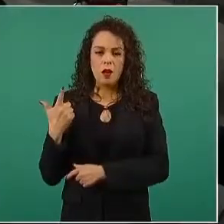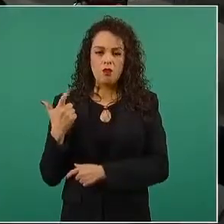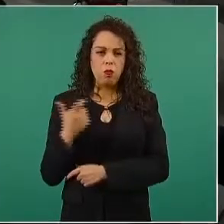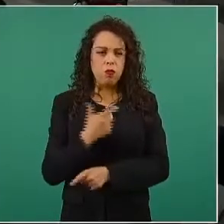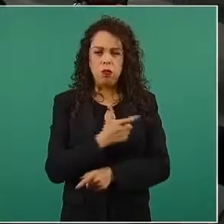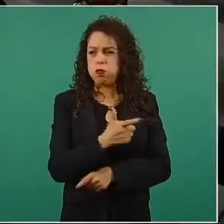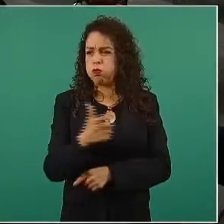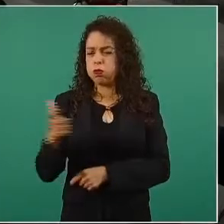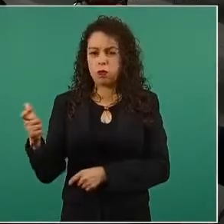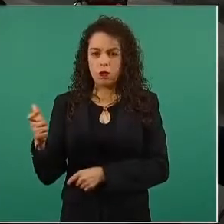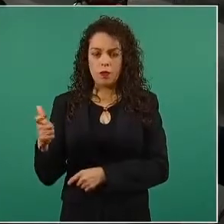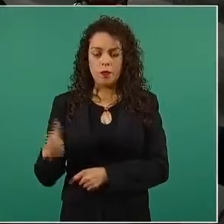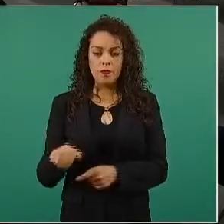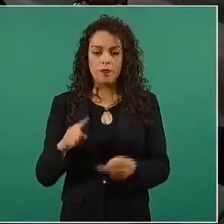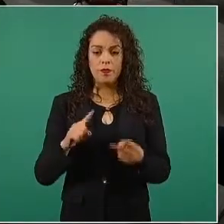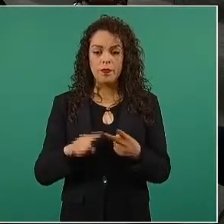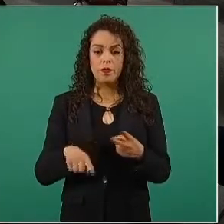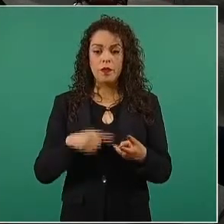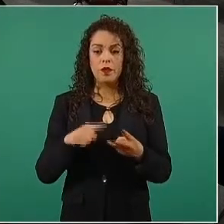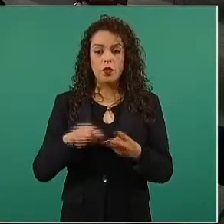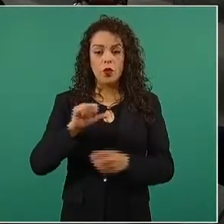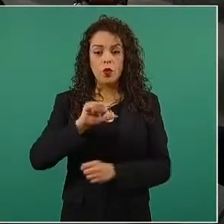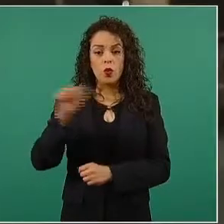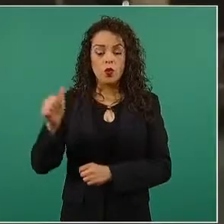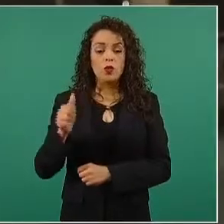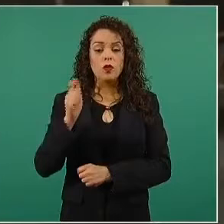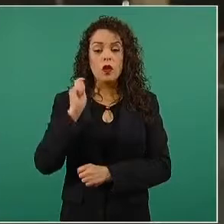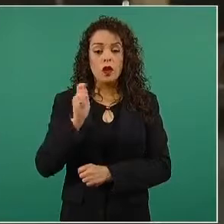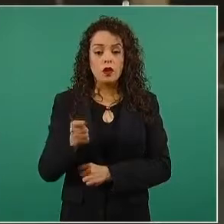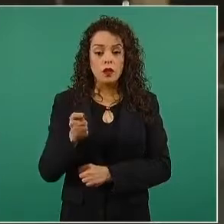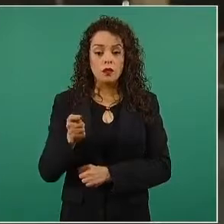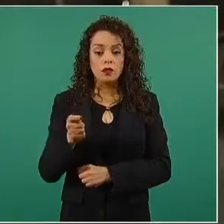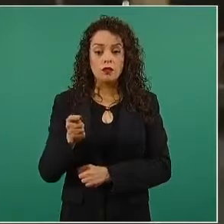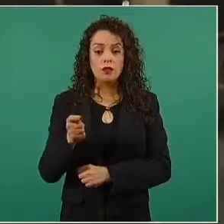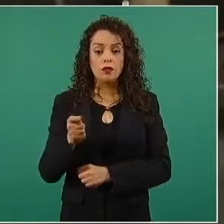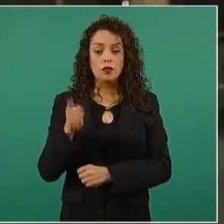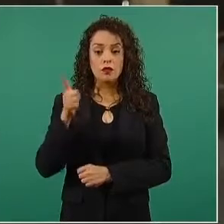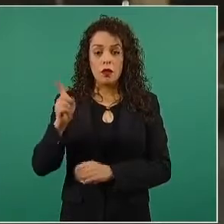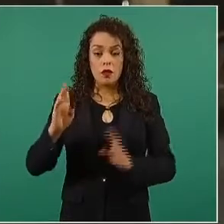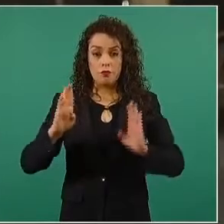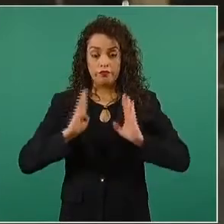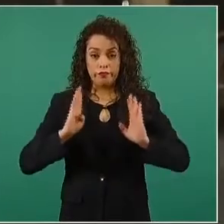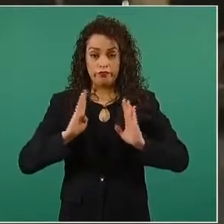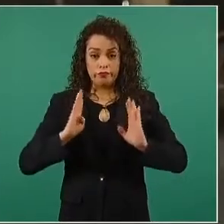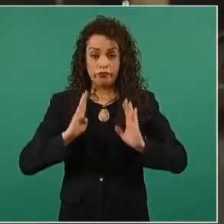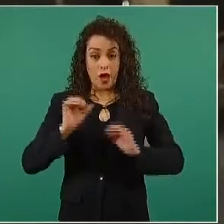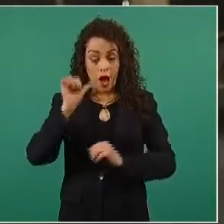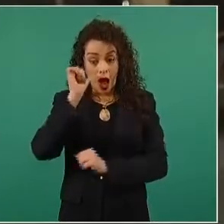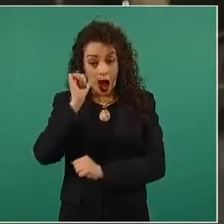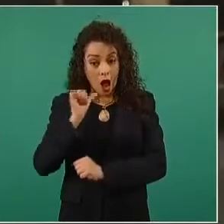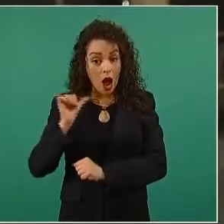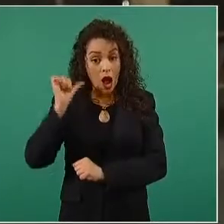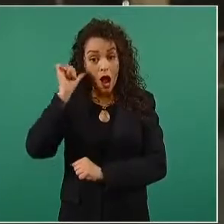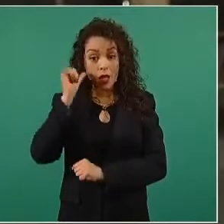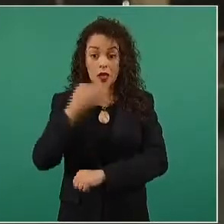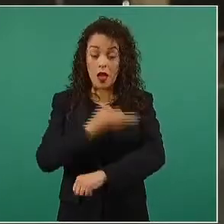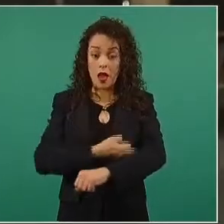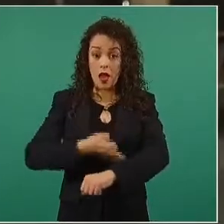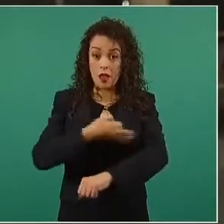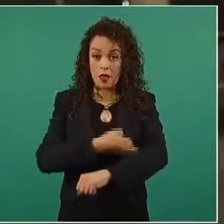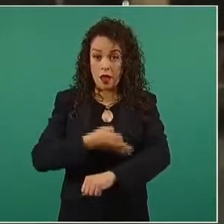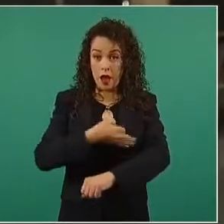el caso de la primera ejecución extrajudicial cometida por el Ejército el día de ayer en la